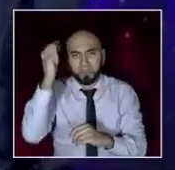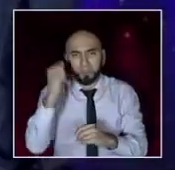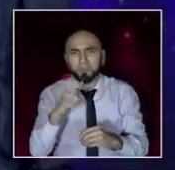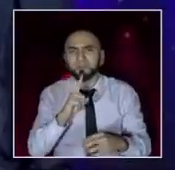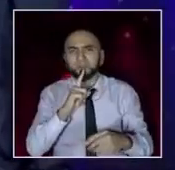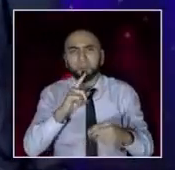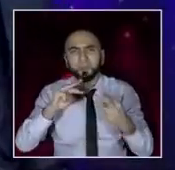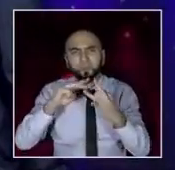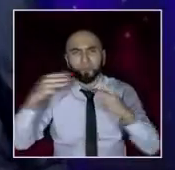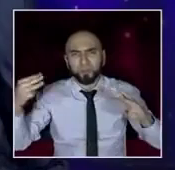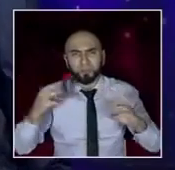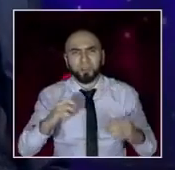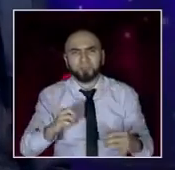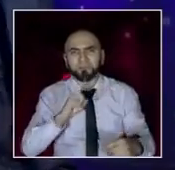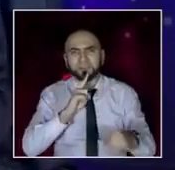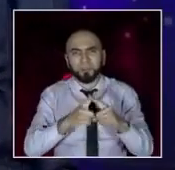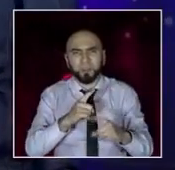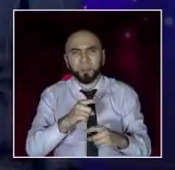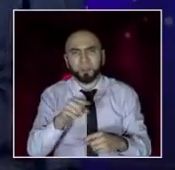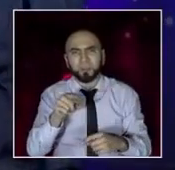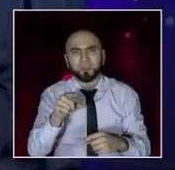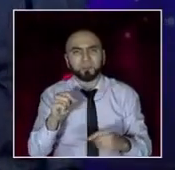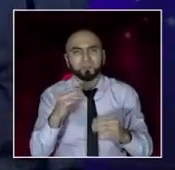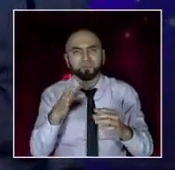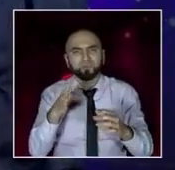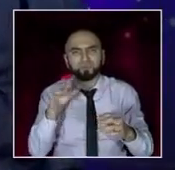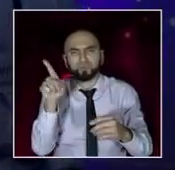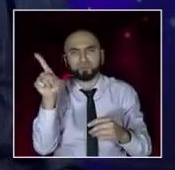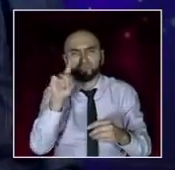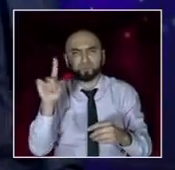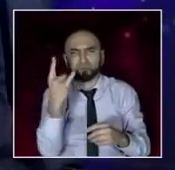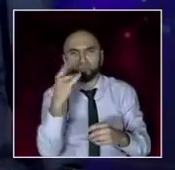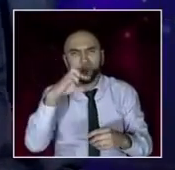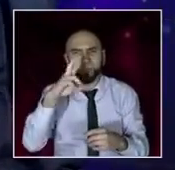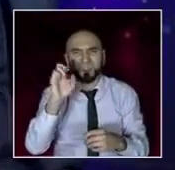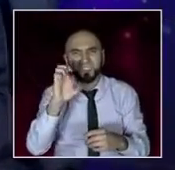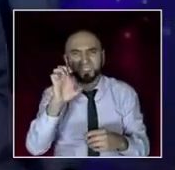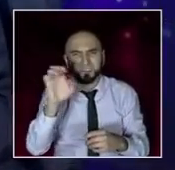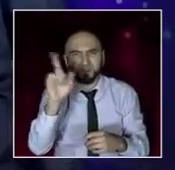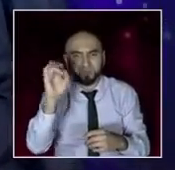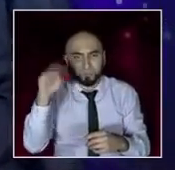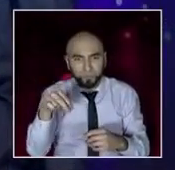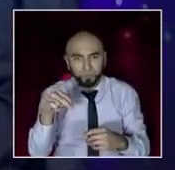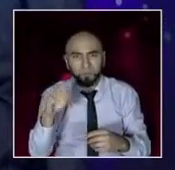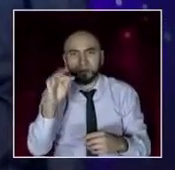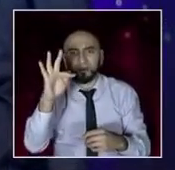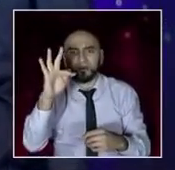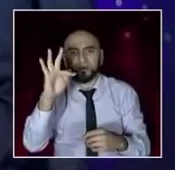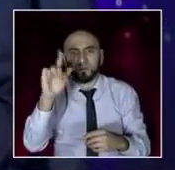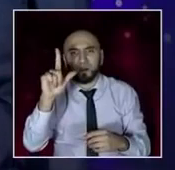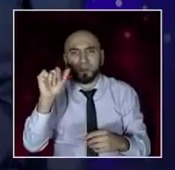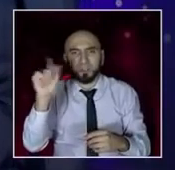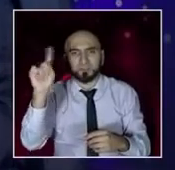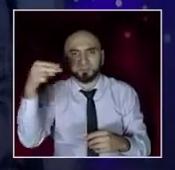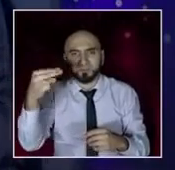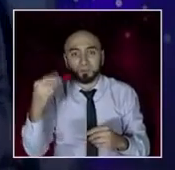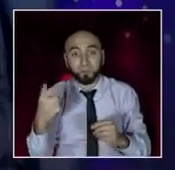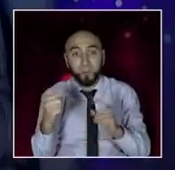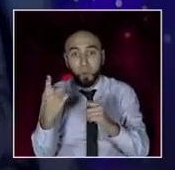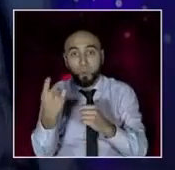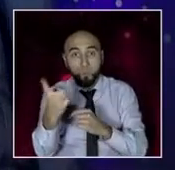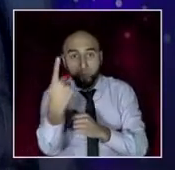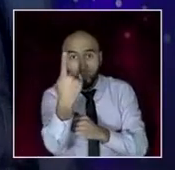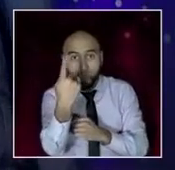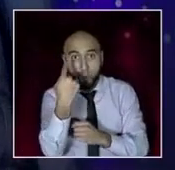llamado supresión flash continua. Este método lo que hace es que mostramos a un ojo una imagen